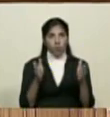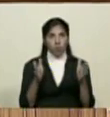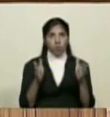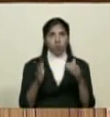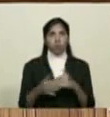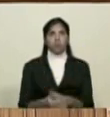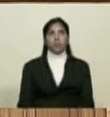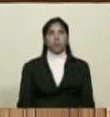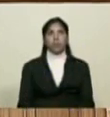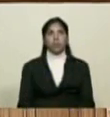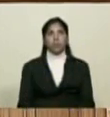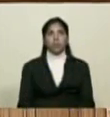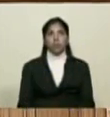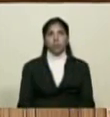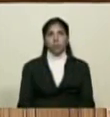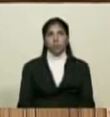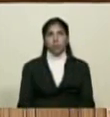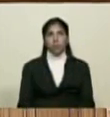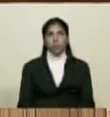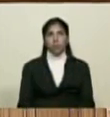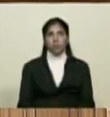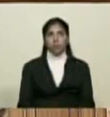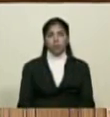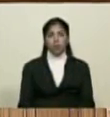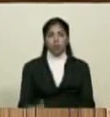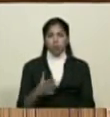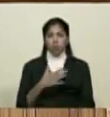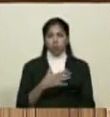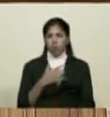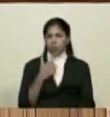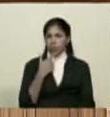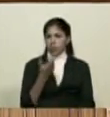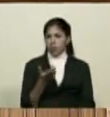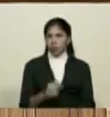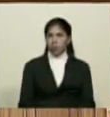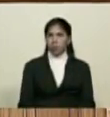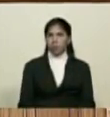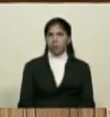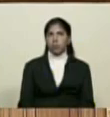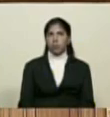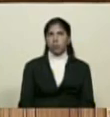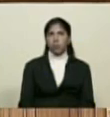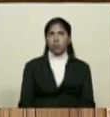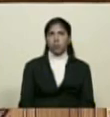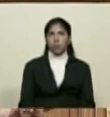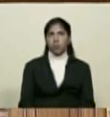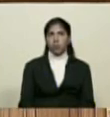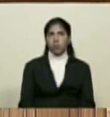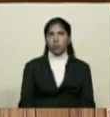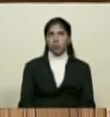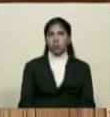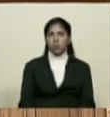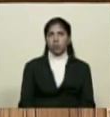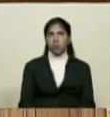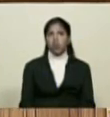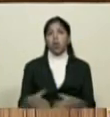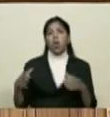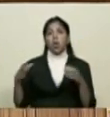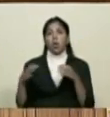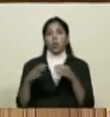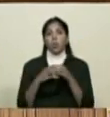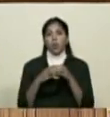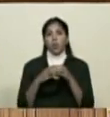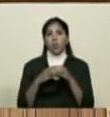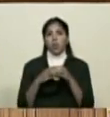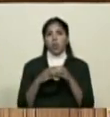Voy a decirlo con la propiedad de la coordinación que hicimos, con el cuerpo, un cuerpo auxiliar del sistema de justicia, que es